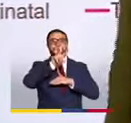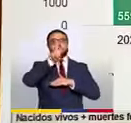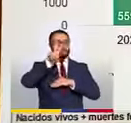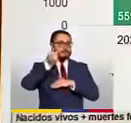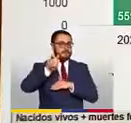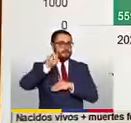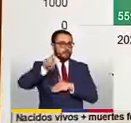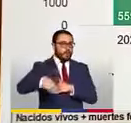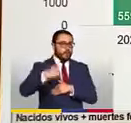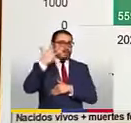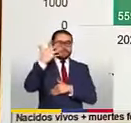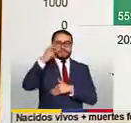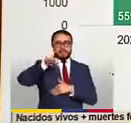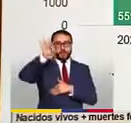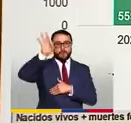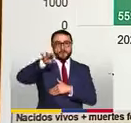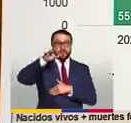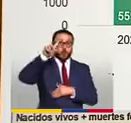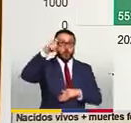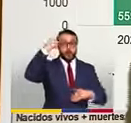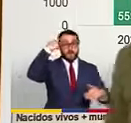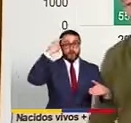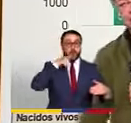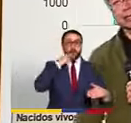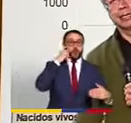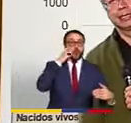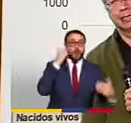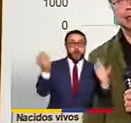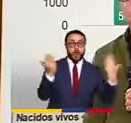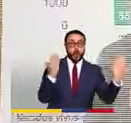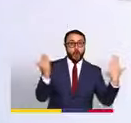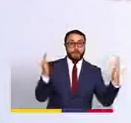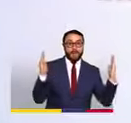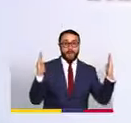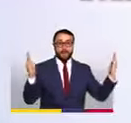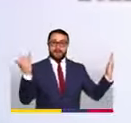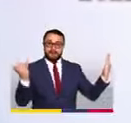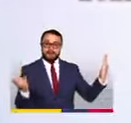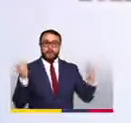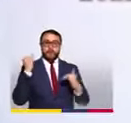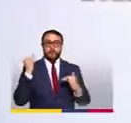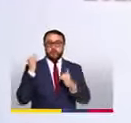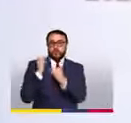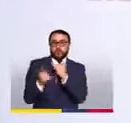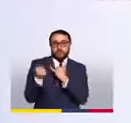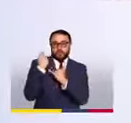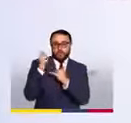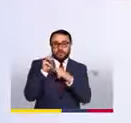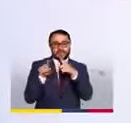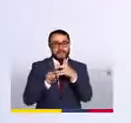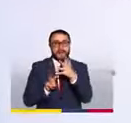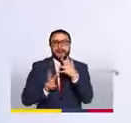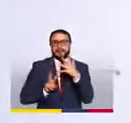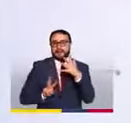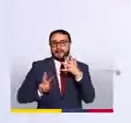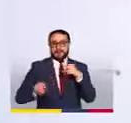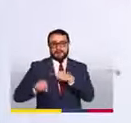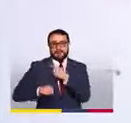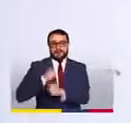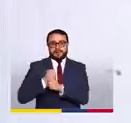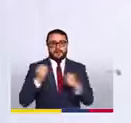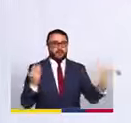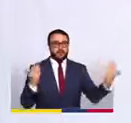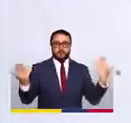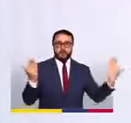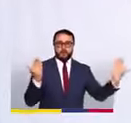37,5% desde el gobierno de Duque hasta en nuestro último año, hasta la semana 33 de este año.